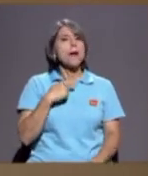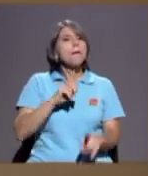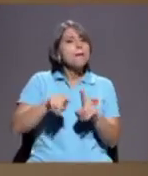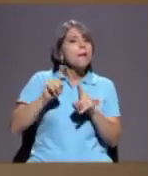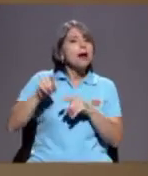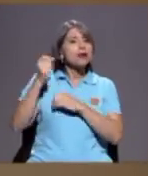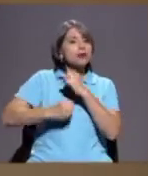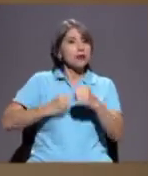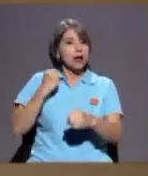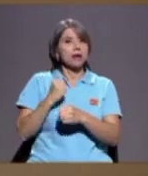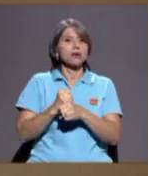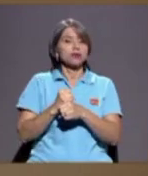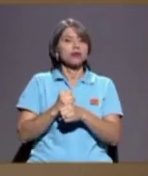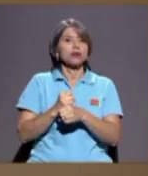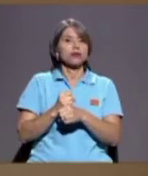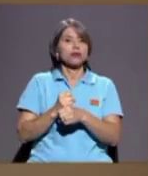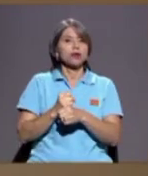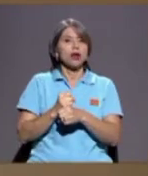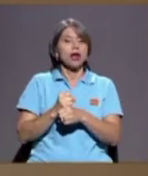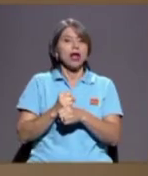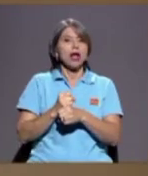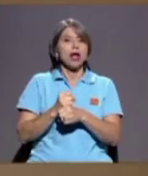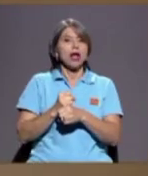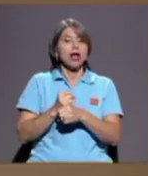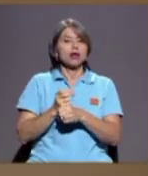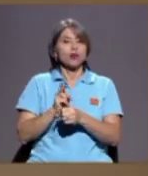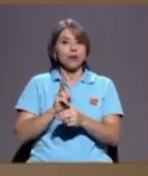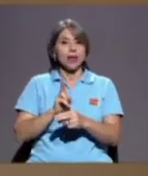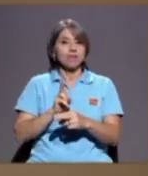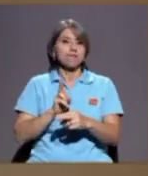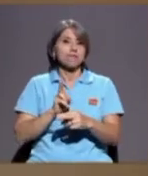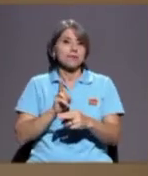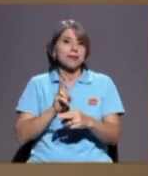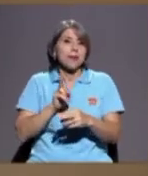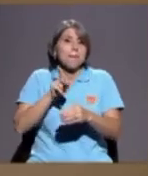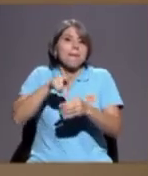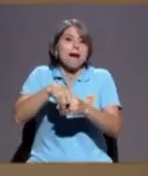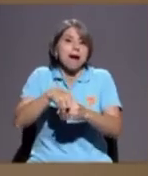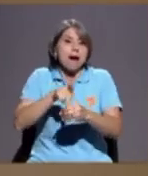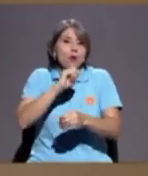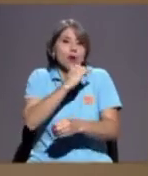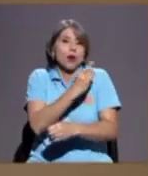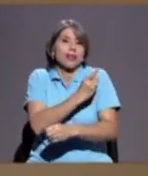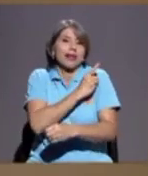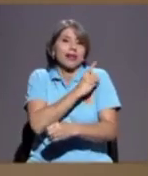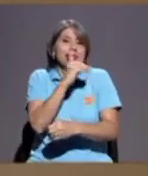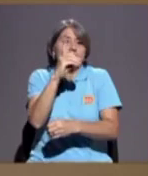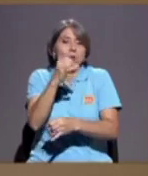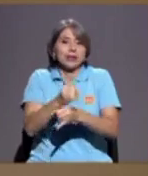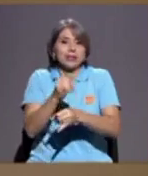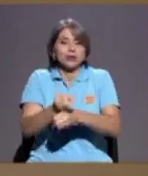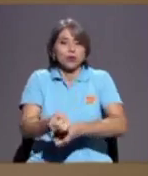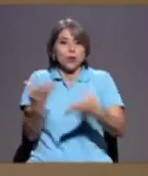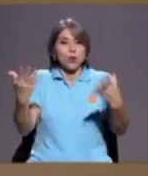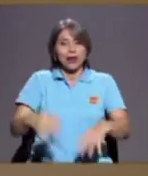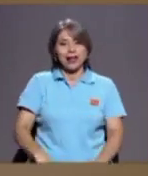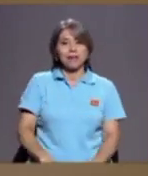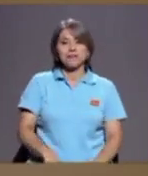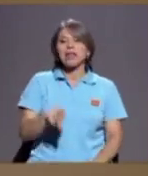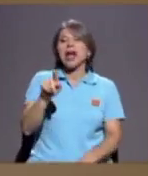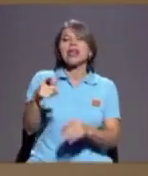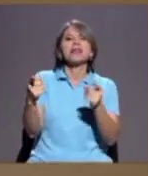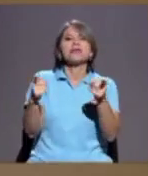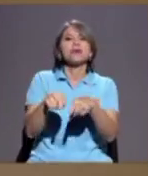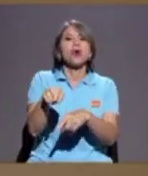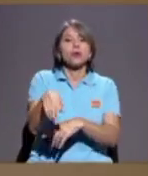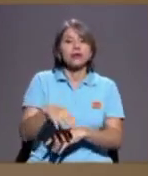años en una junta de alguna institución pública, y una de las cosas que ocurría es que